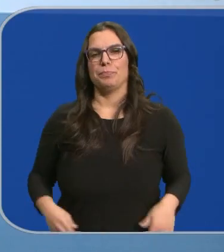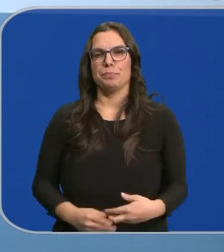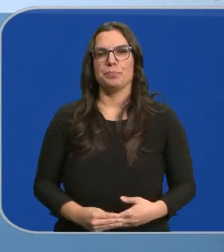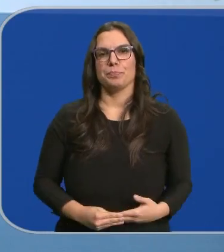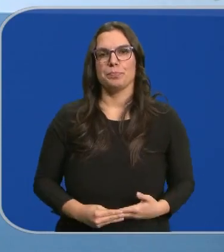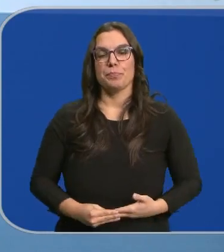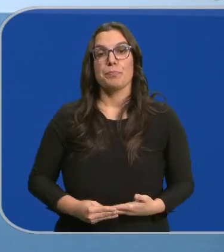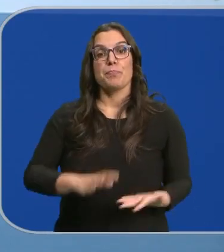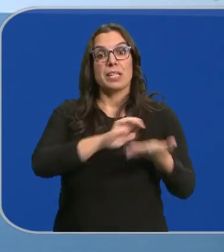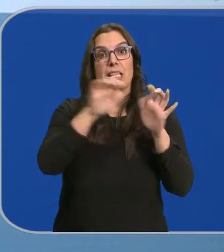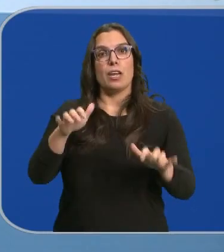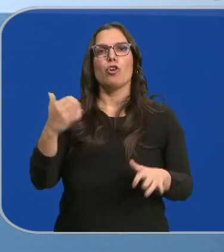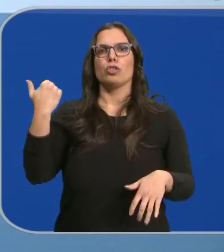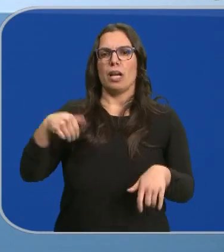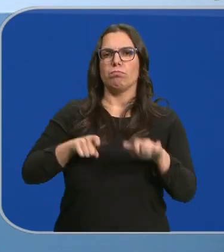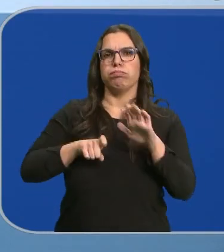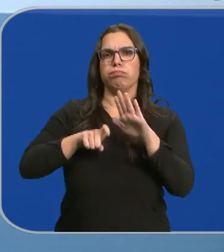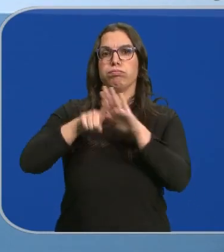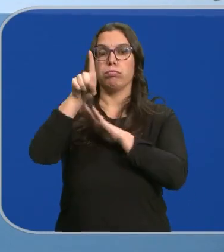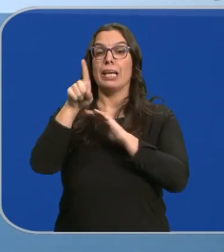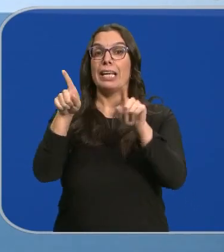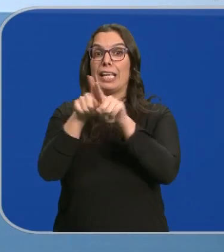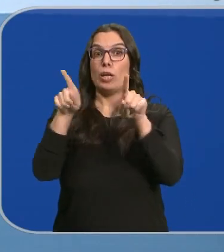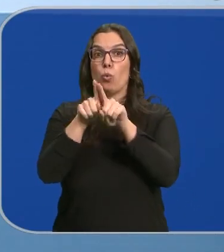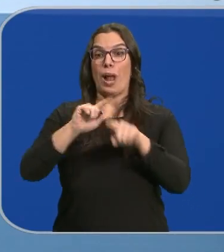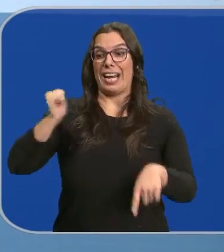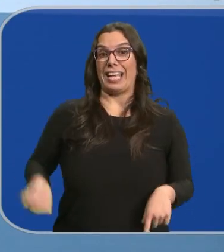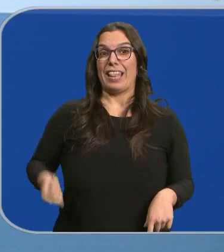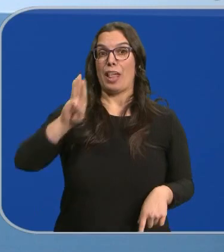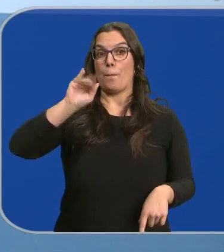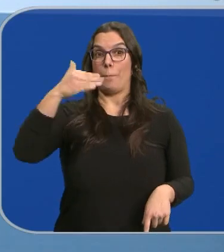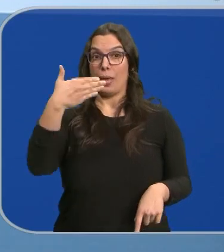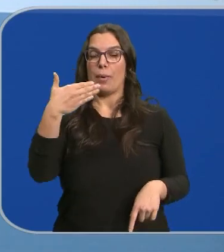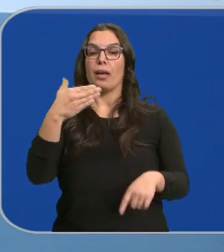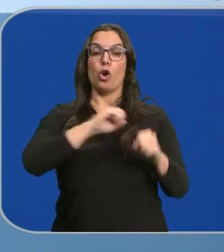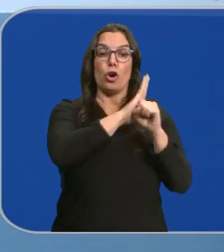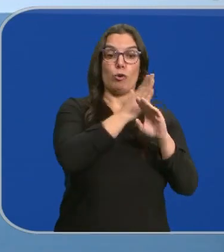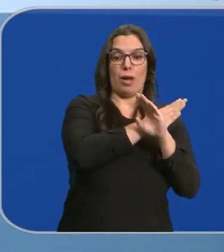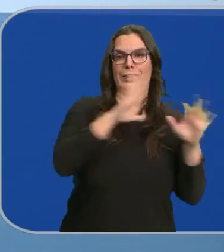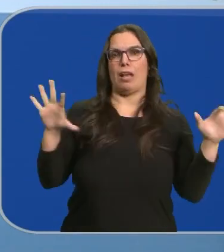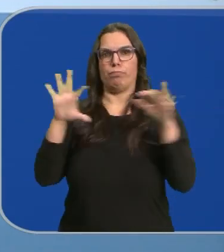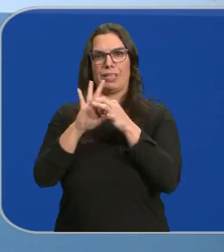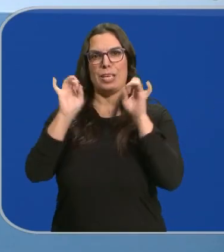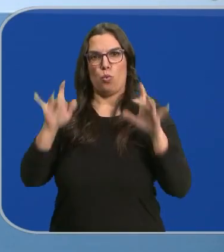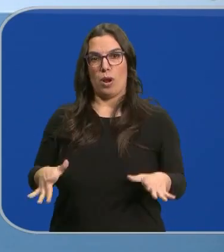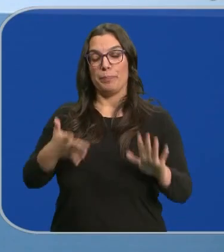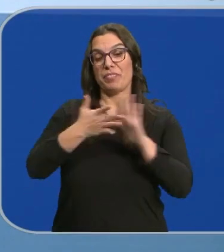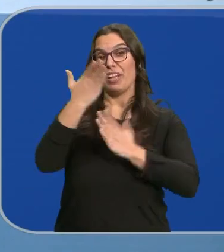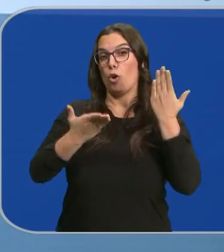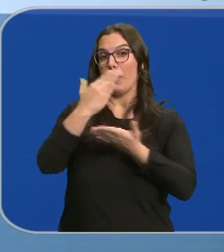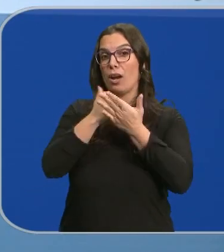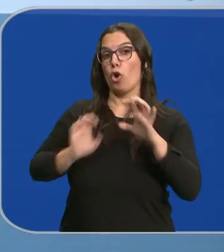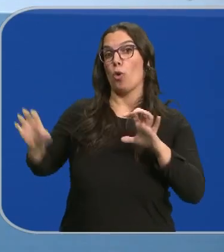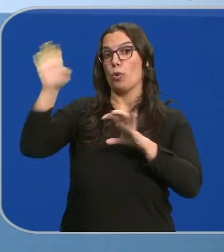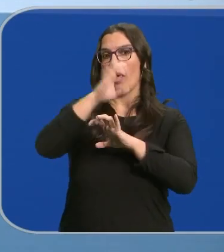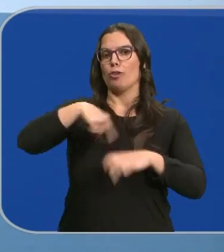Castilla y León habría recuperado ya el nivel previo de PIB anterior a la pandemia, que estaríamos entre las primeras comunidades autónomas de España